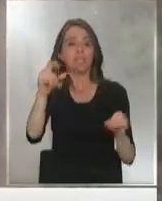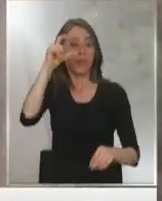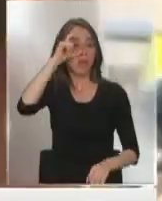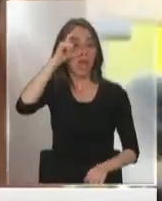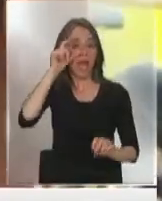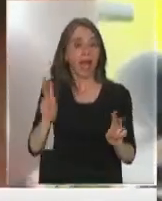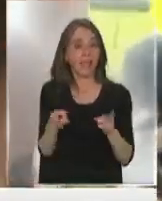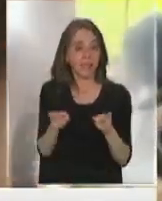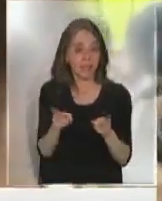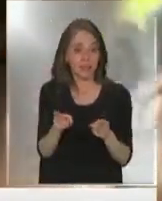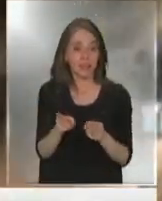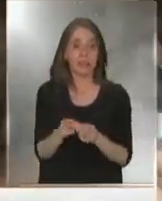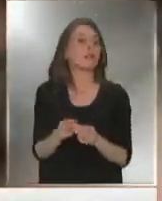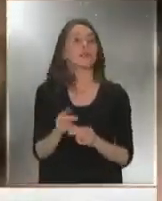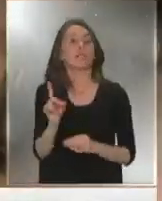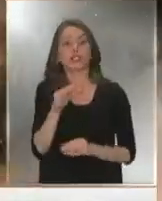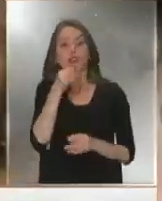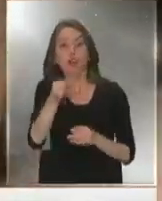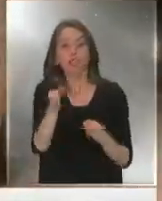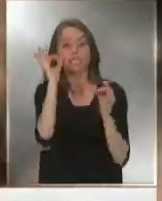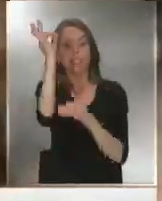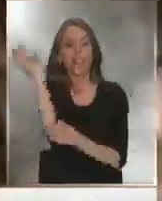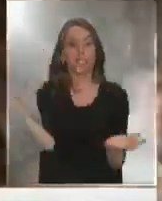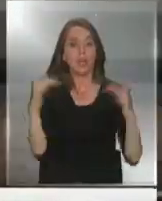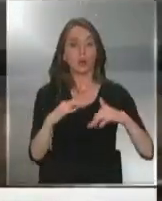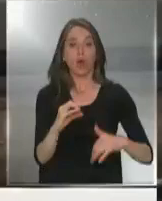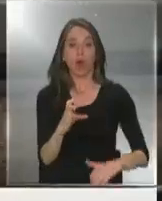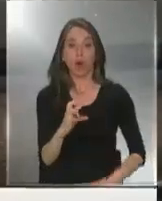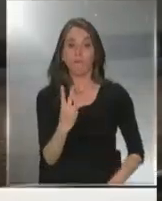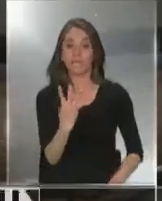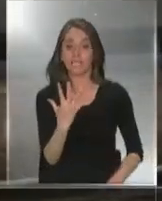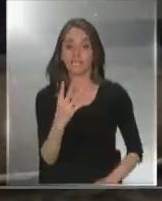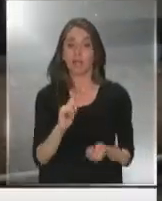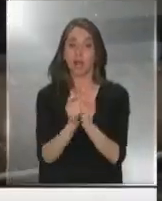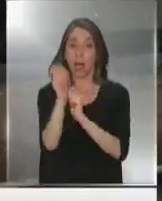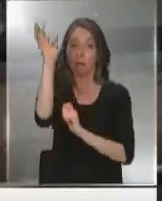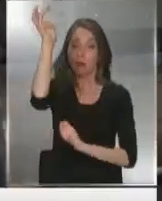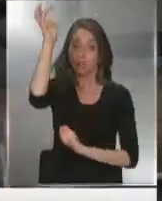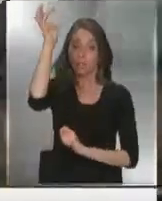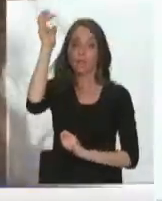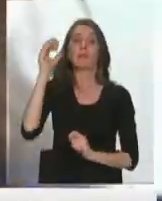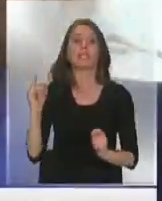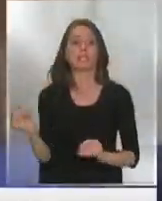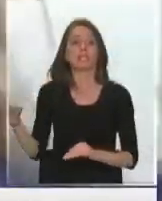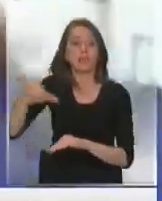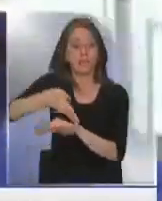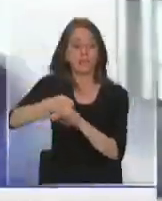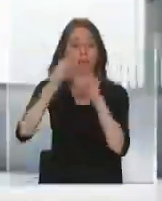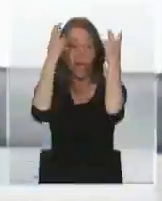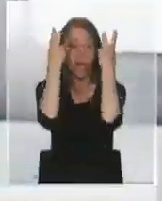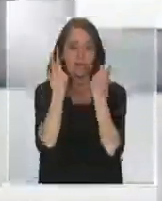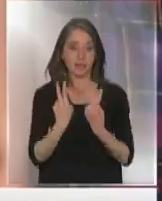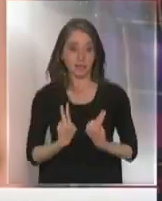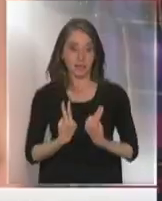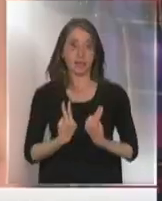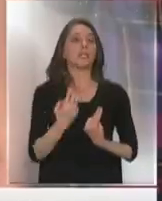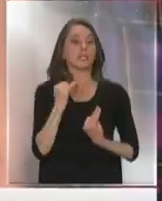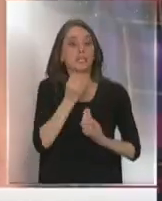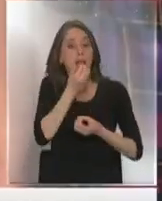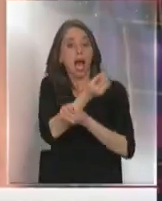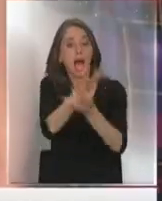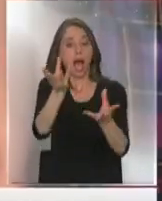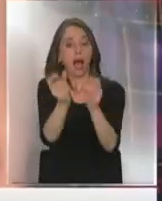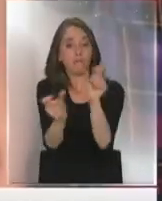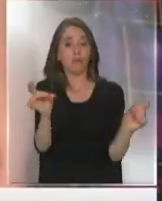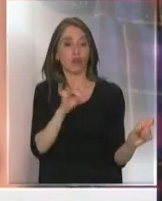Salvador Allende. No se ha referido a la COP25, cumbre climática, a la cual ya confirmó su asistencia, pero sí envió un mensaje a